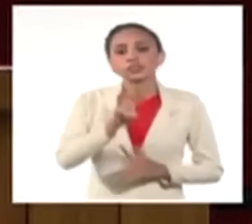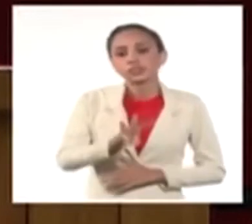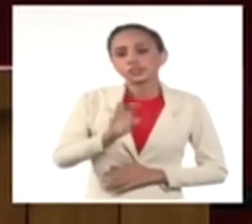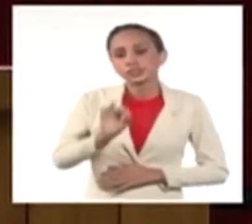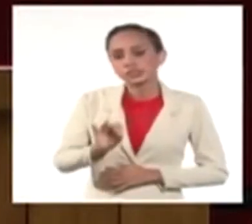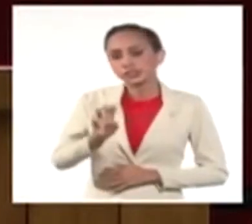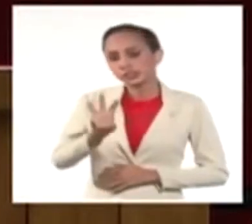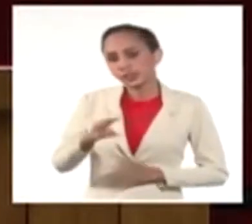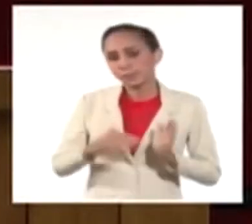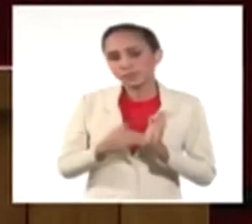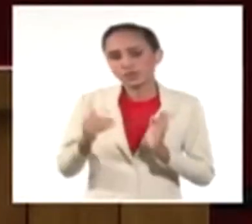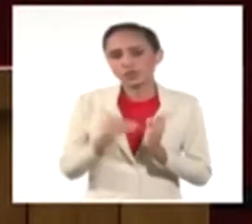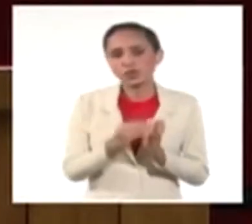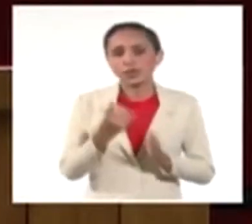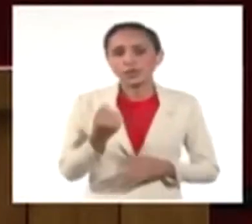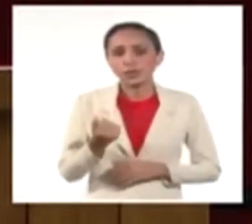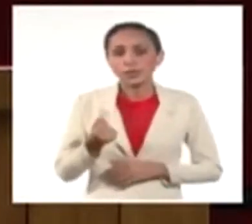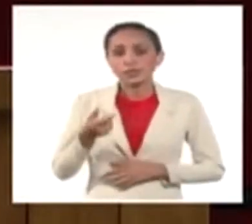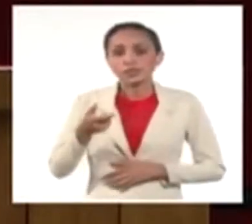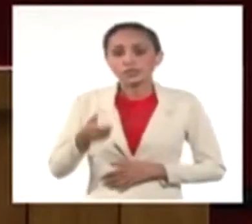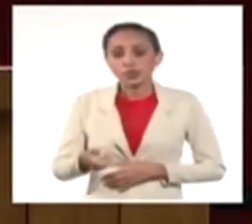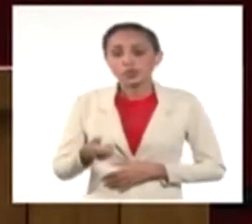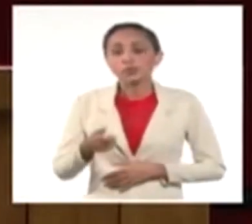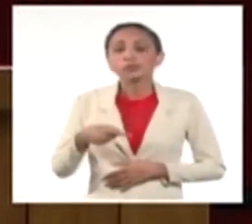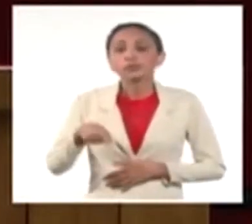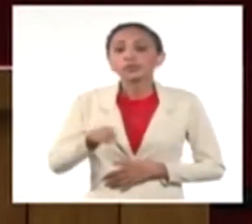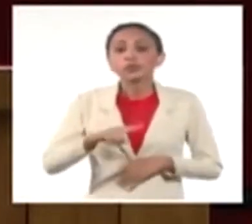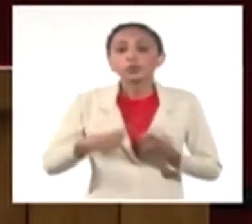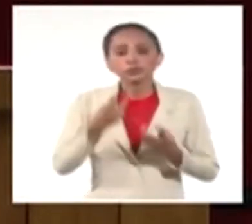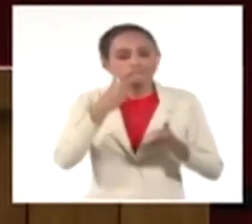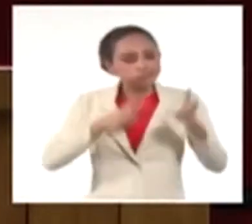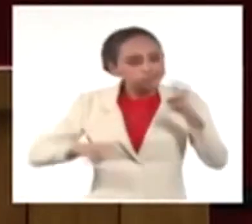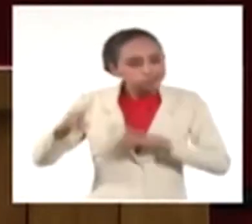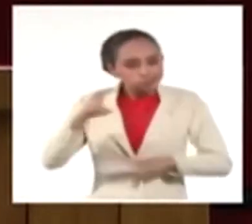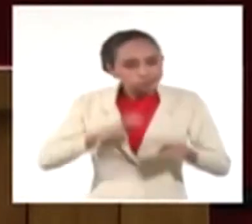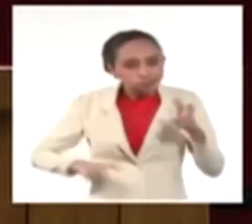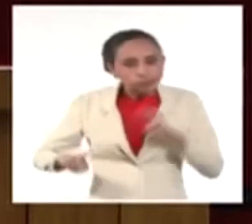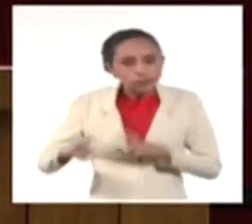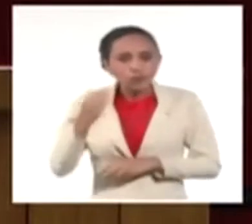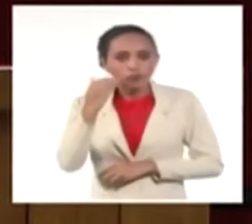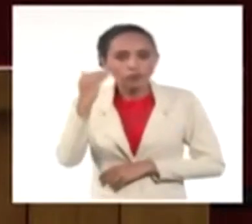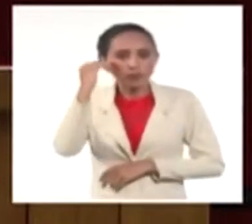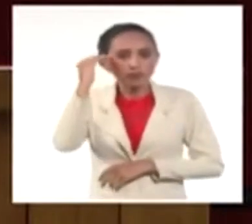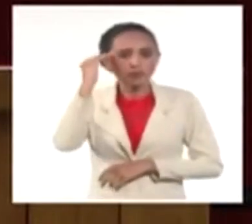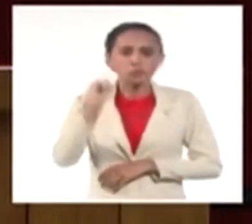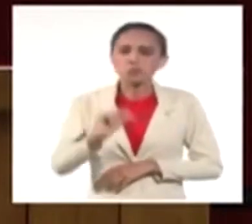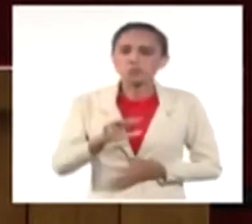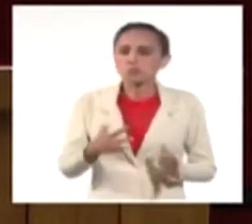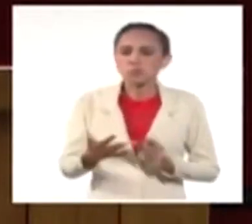55.373 millones de pesos que respaldan el estudio y formación de un poco más de